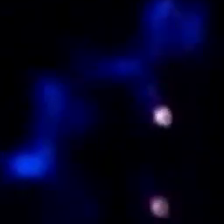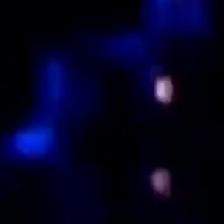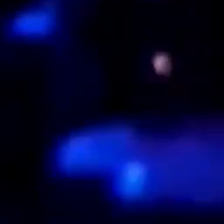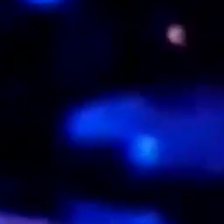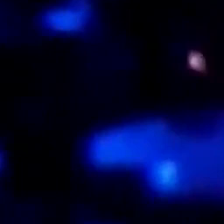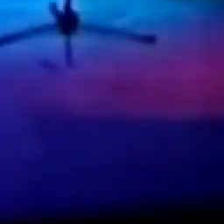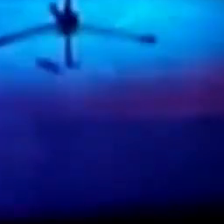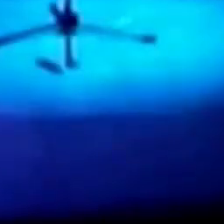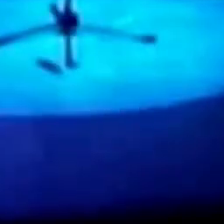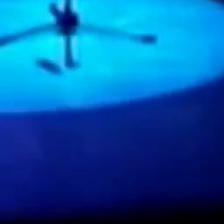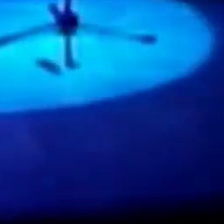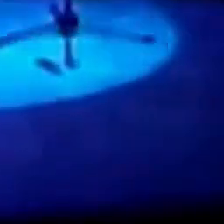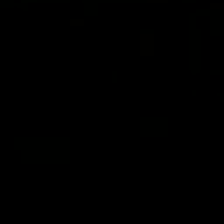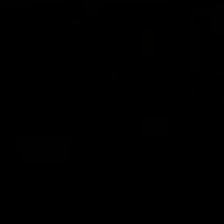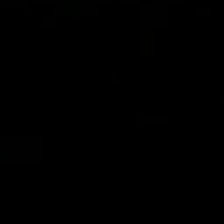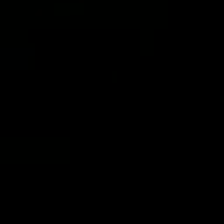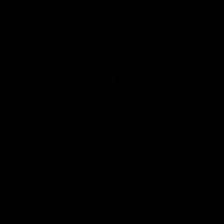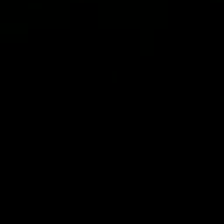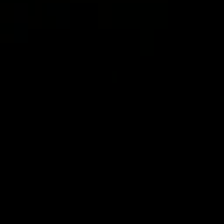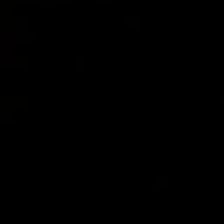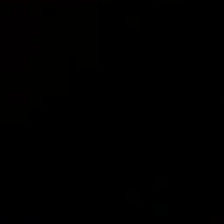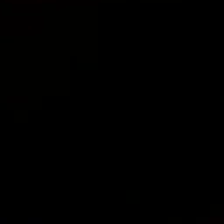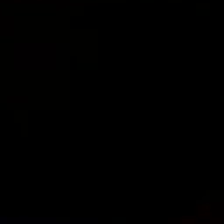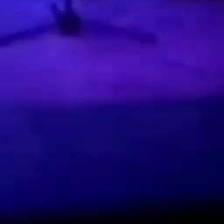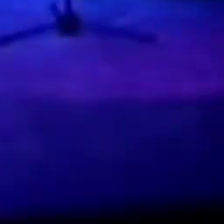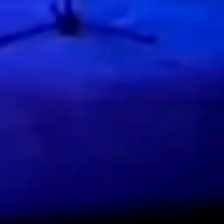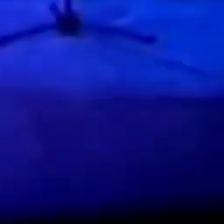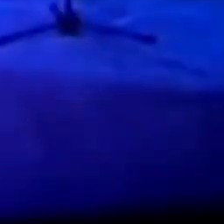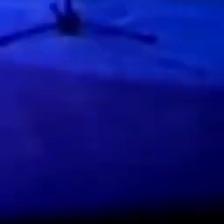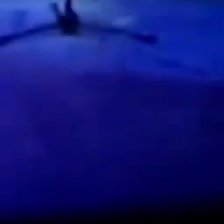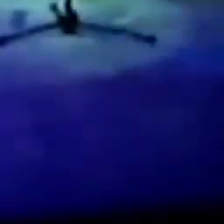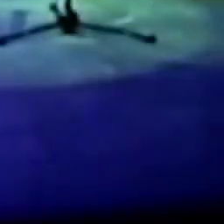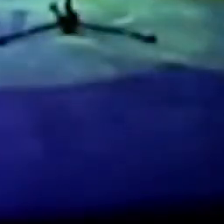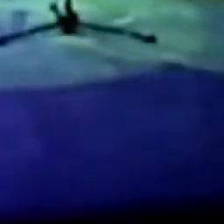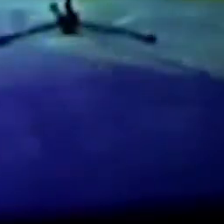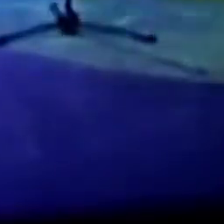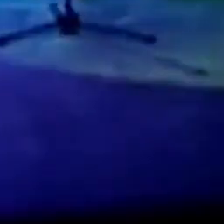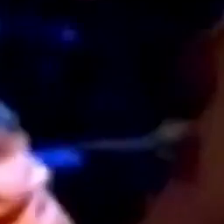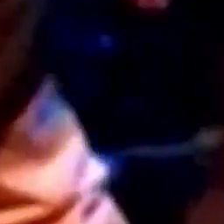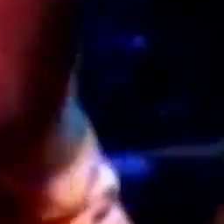Muchos besos me da.